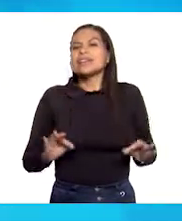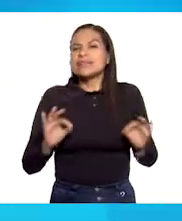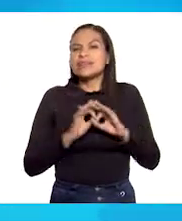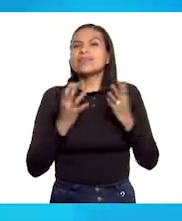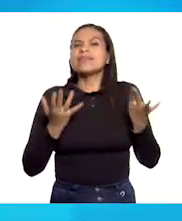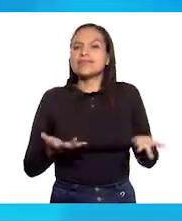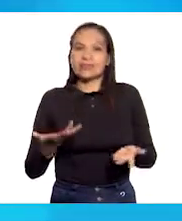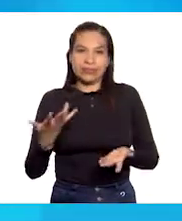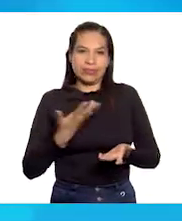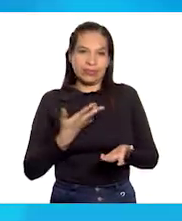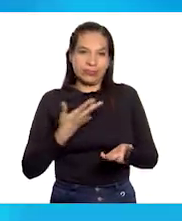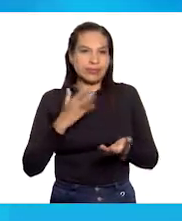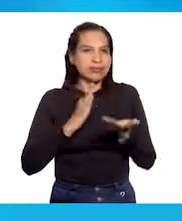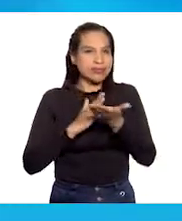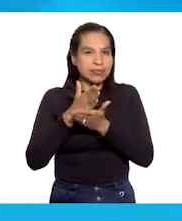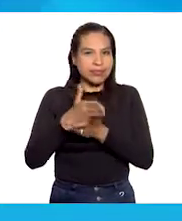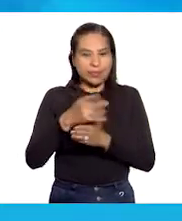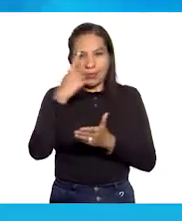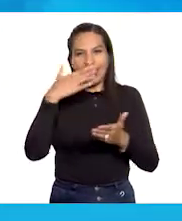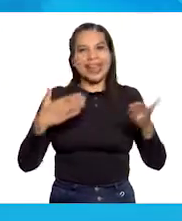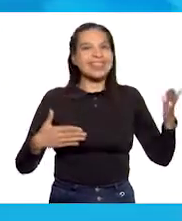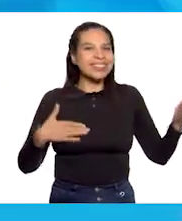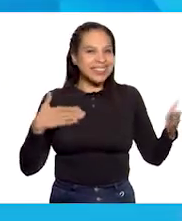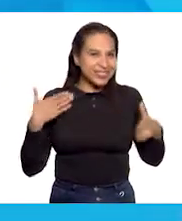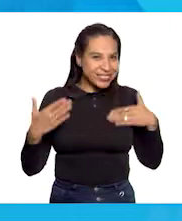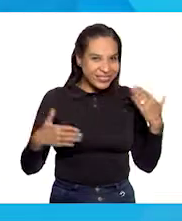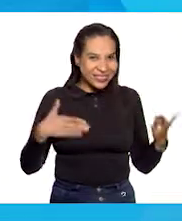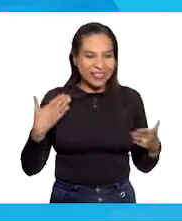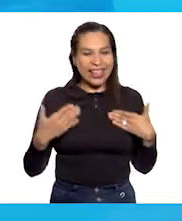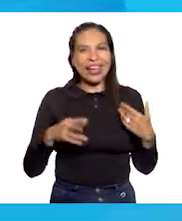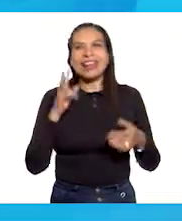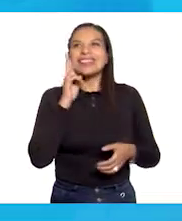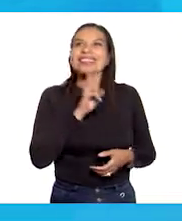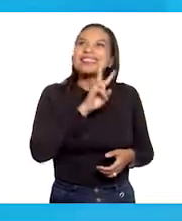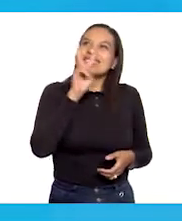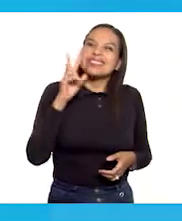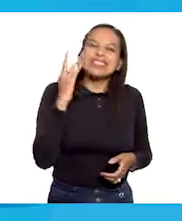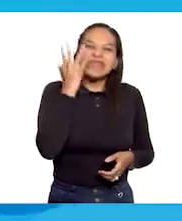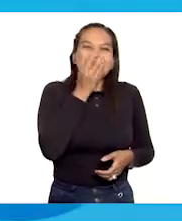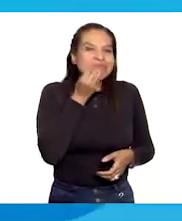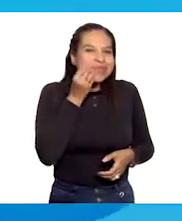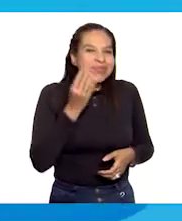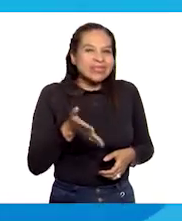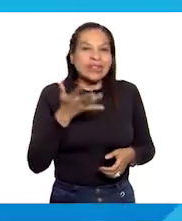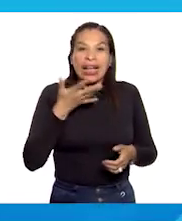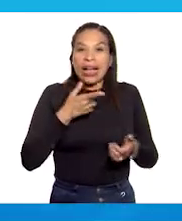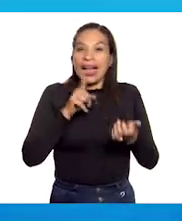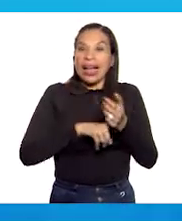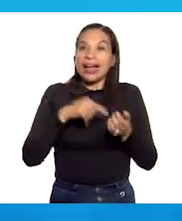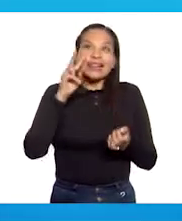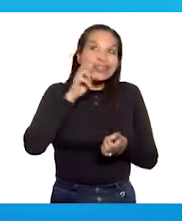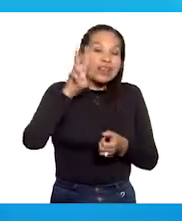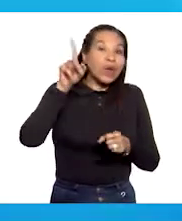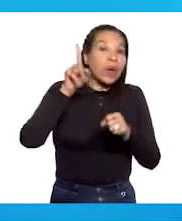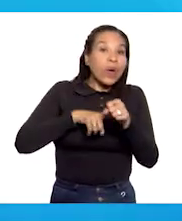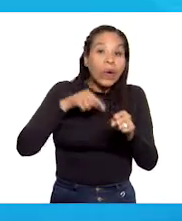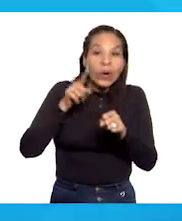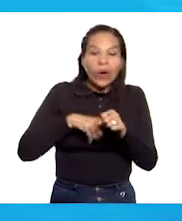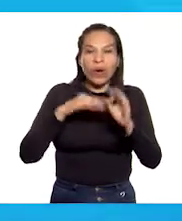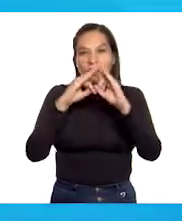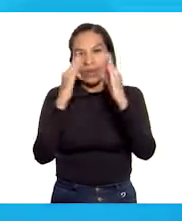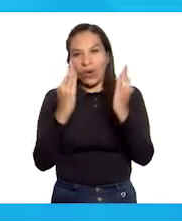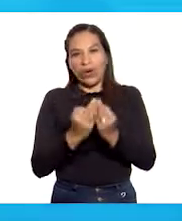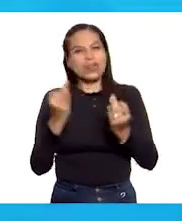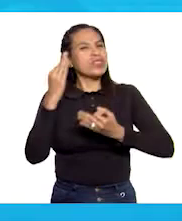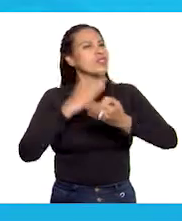que tengan esta accesibilidad a disfrutar, a apreciar de mejor manera lo que están observando, los colores, las